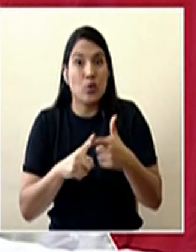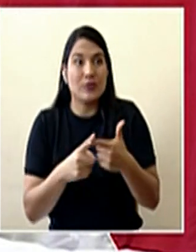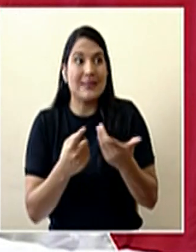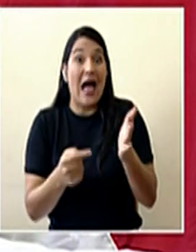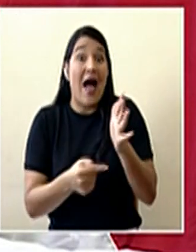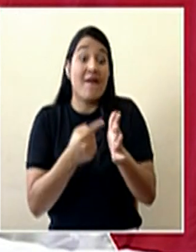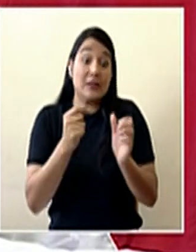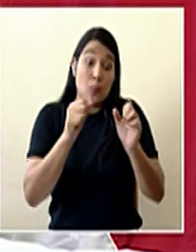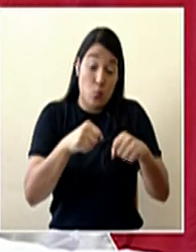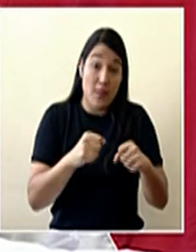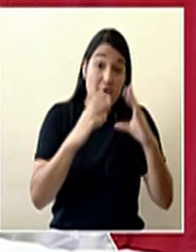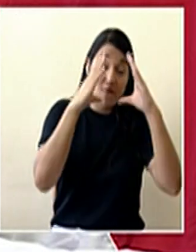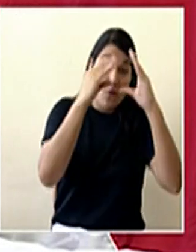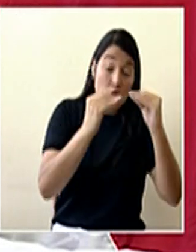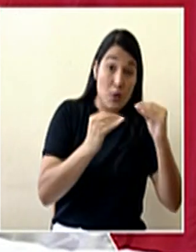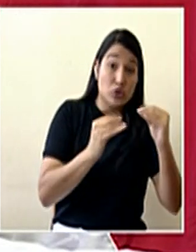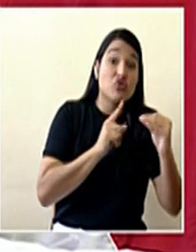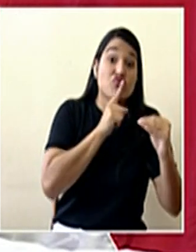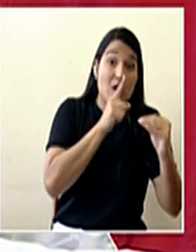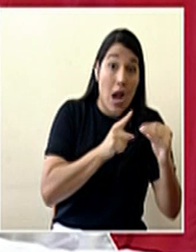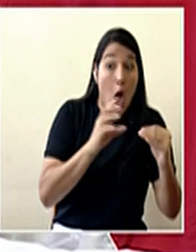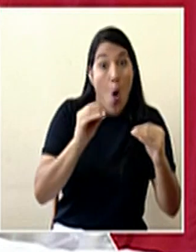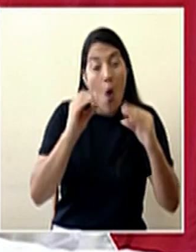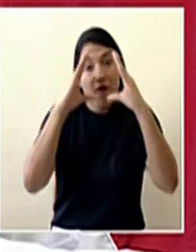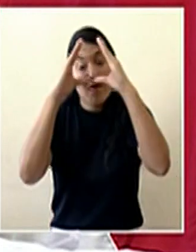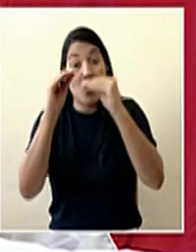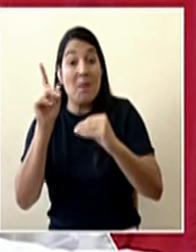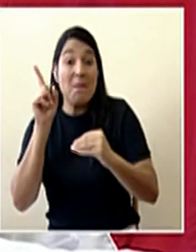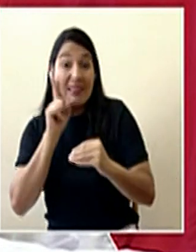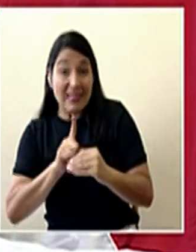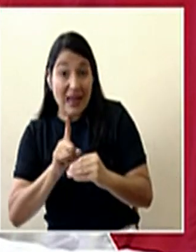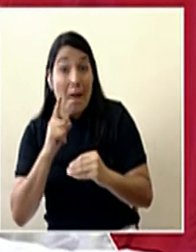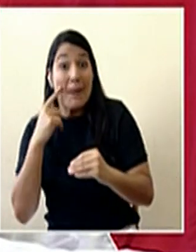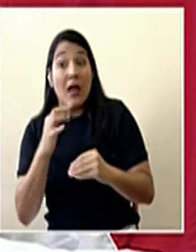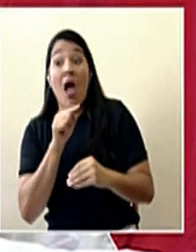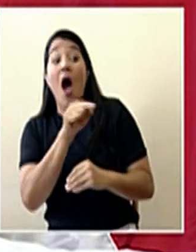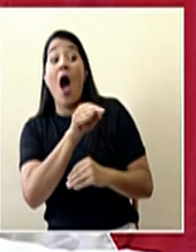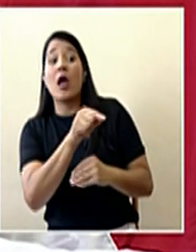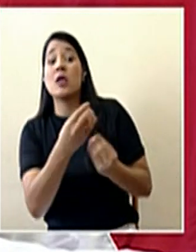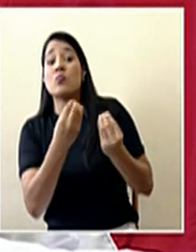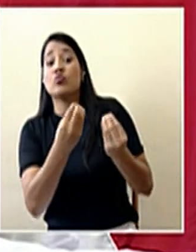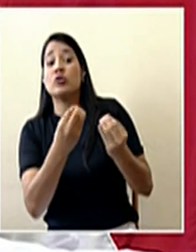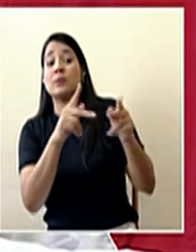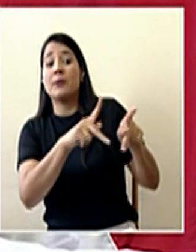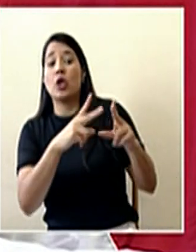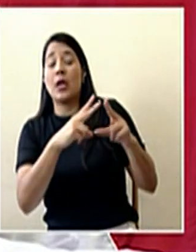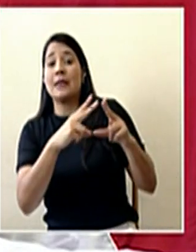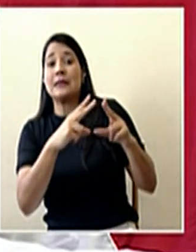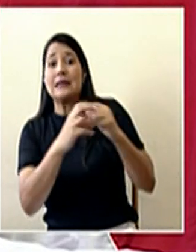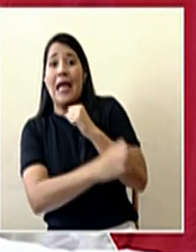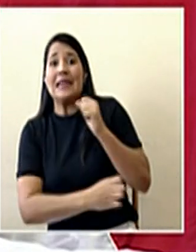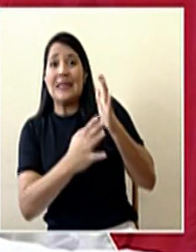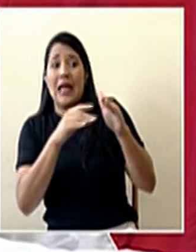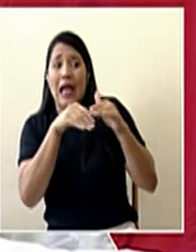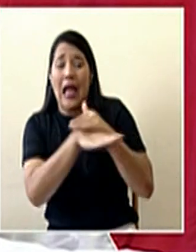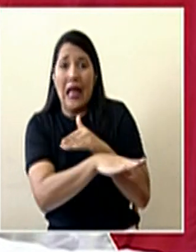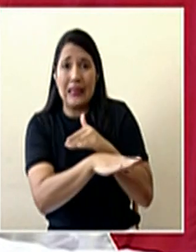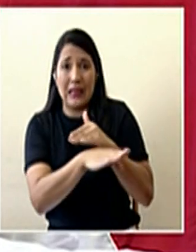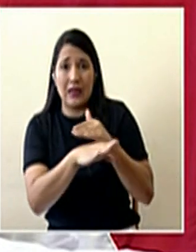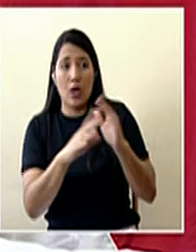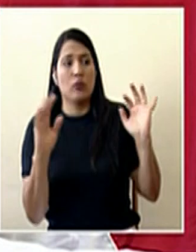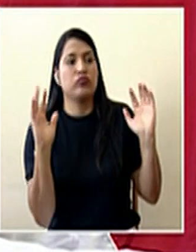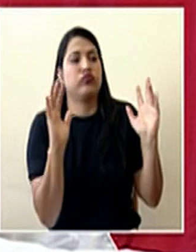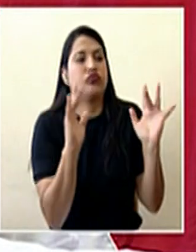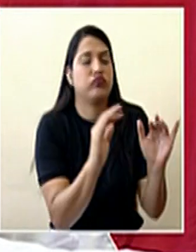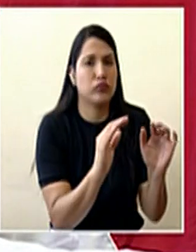serias que quieran darle una información a la policía, hacerlo formalmente, por el 911, llamando directamente a las delegaciones